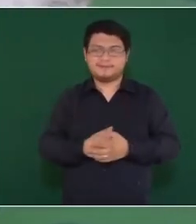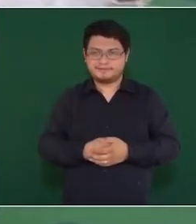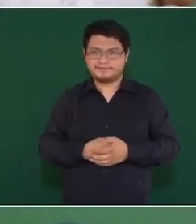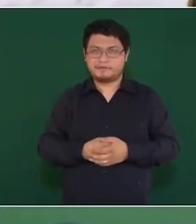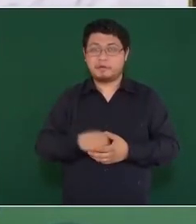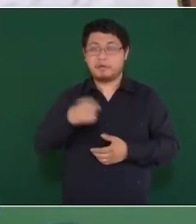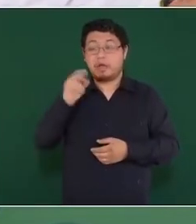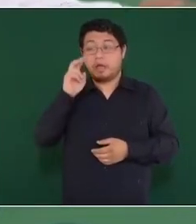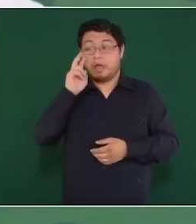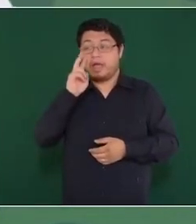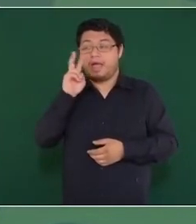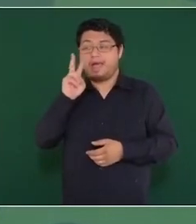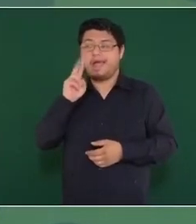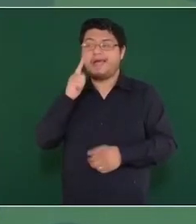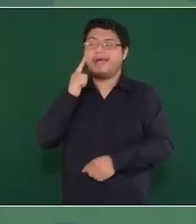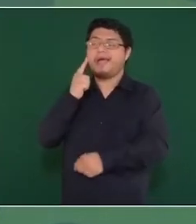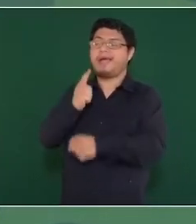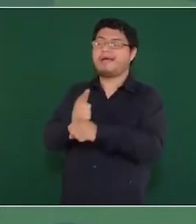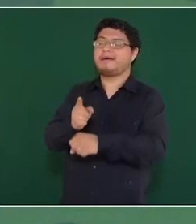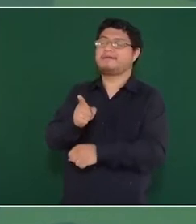para ver si